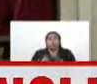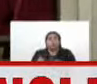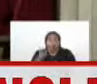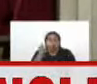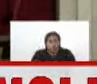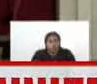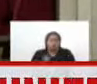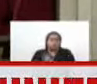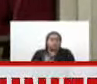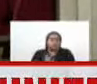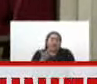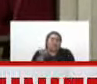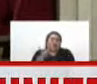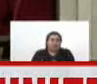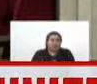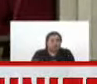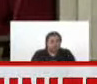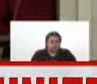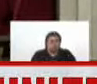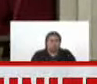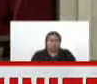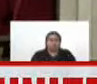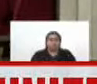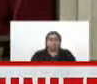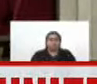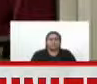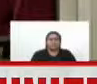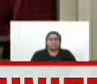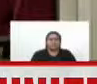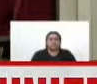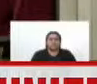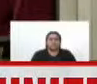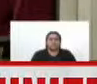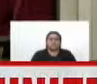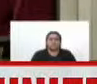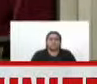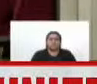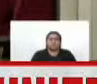han ejercido una y mil veces facultades legislativas,